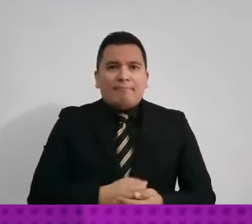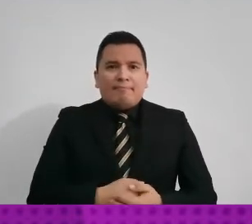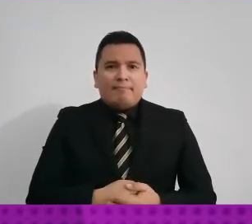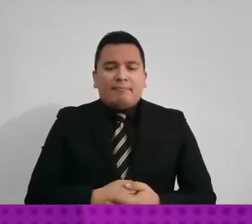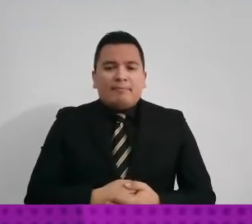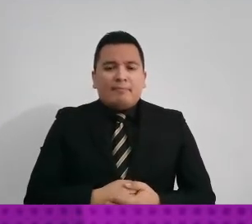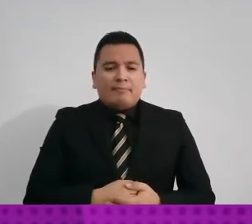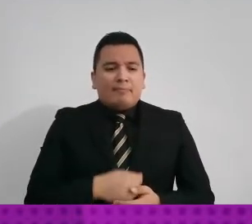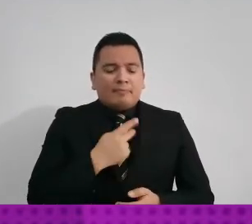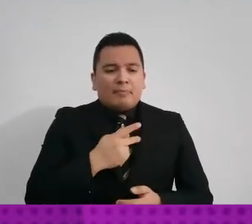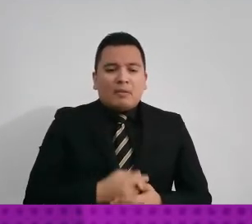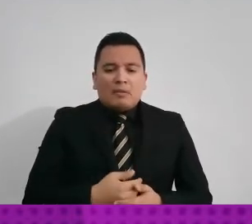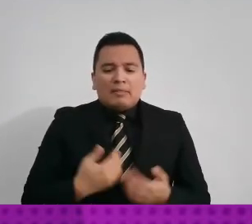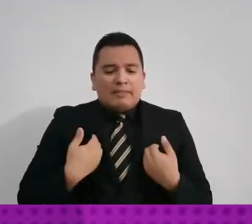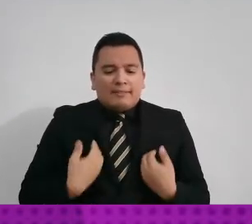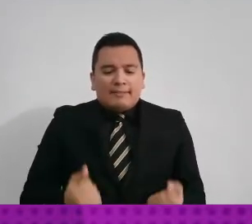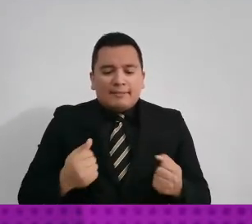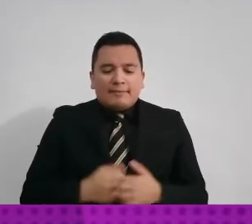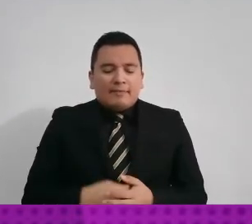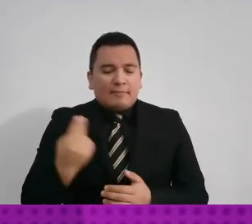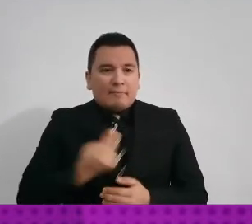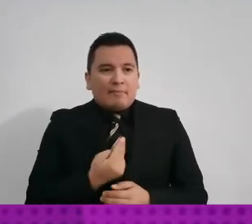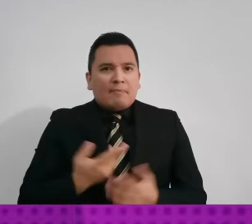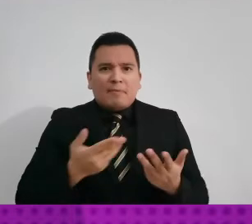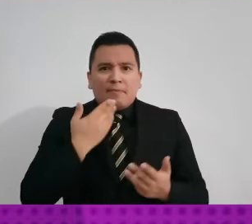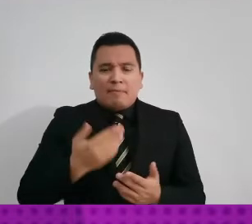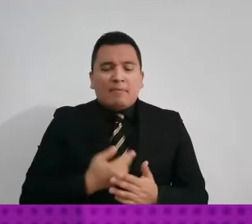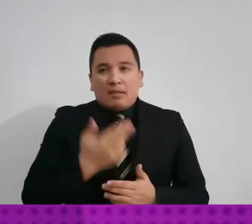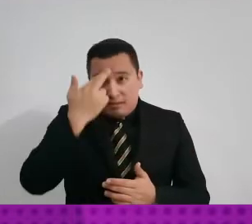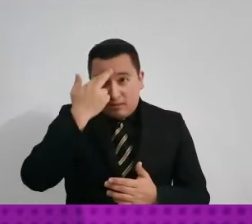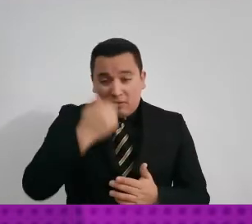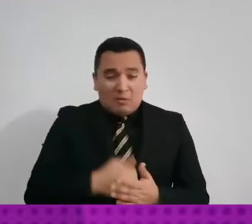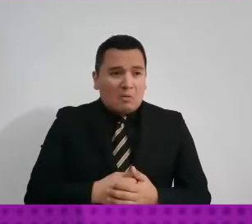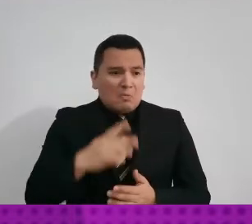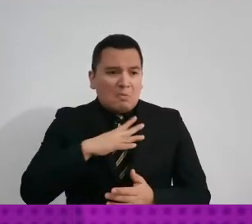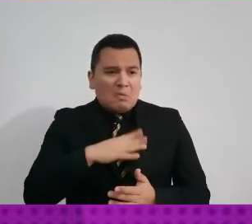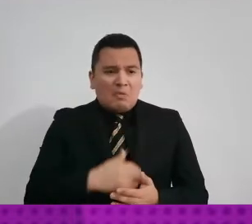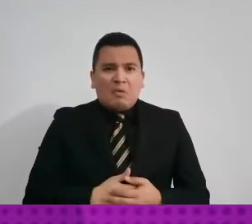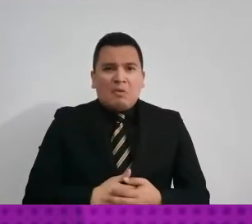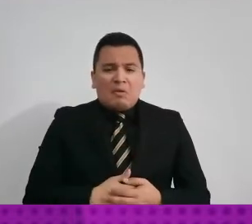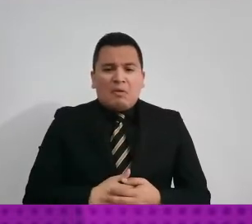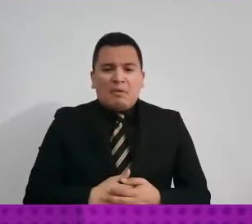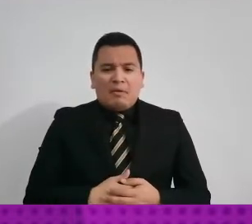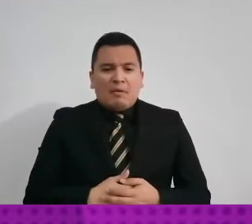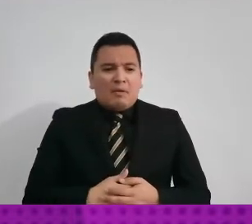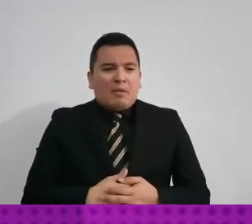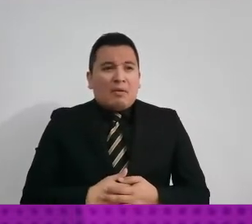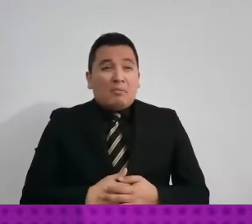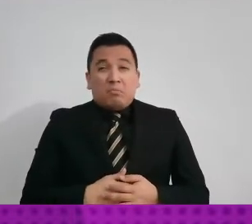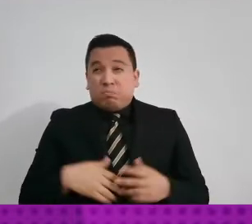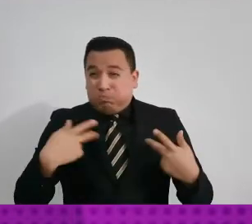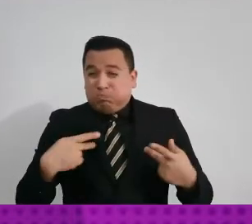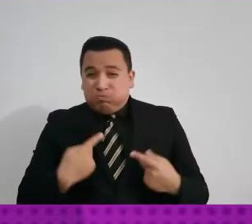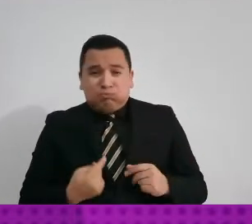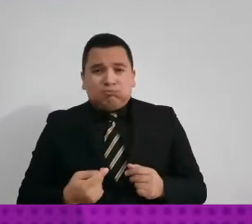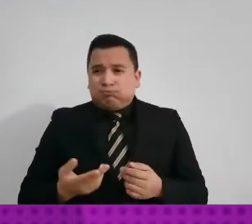medidas sanitarias, demostraron una gran conciencia cívica. Como recordaremos, bueno, pues no hubo realmente